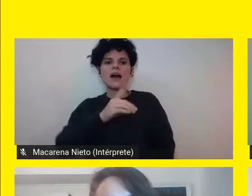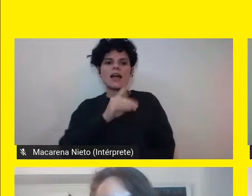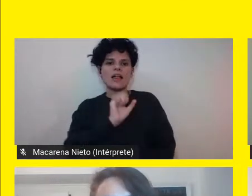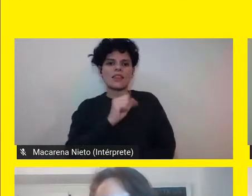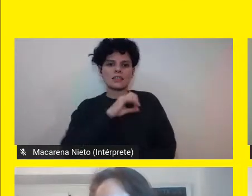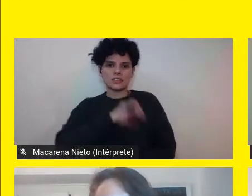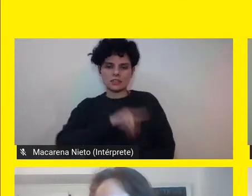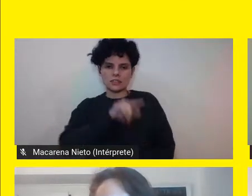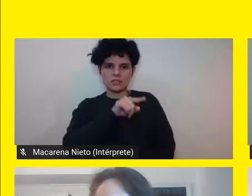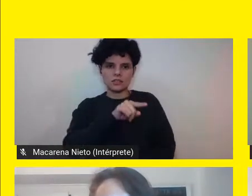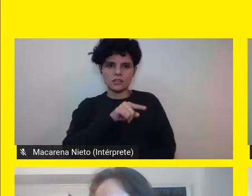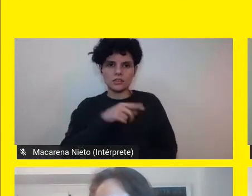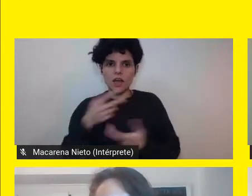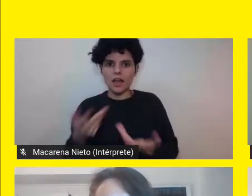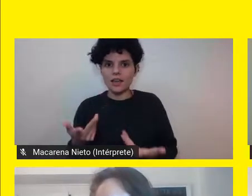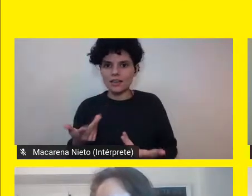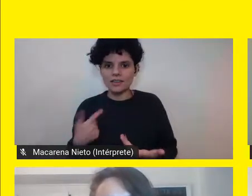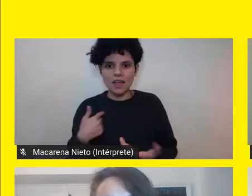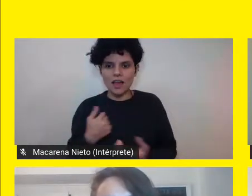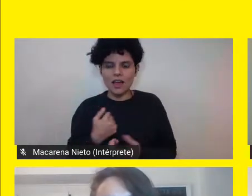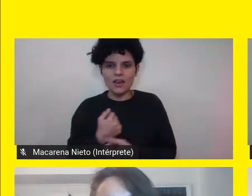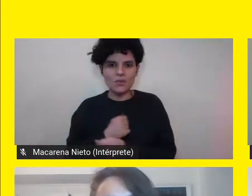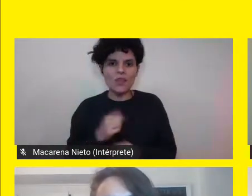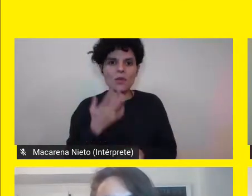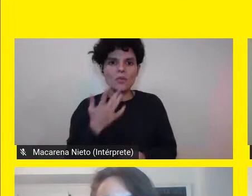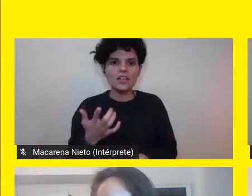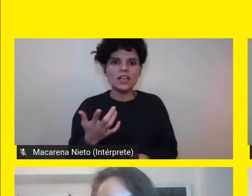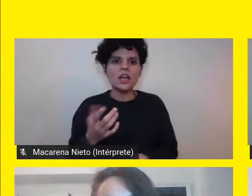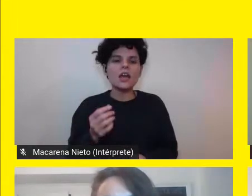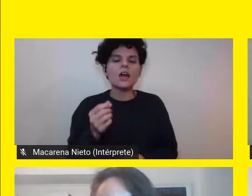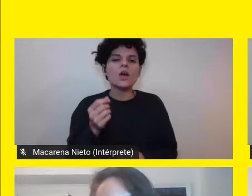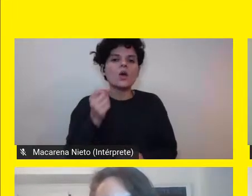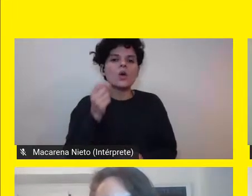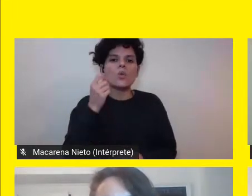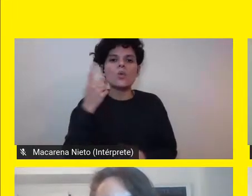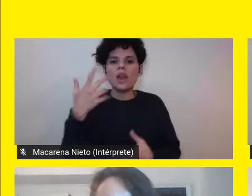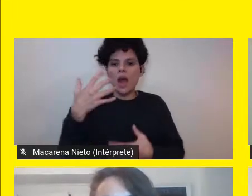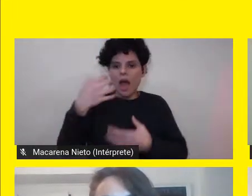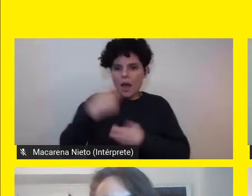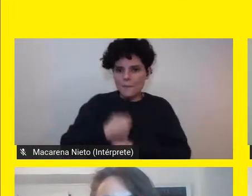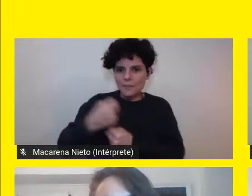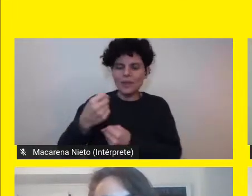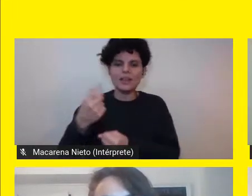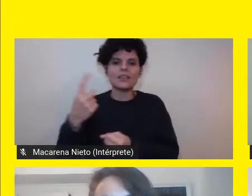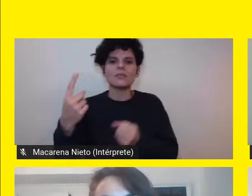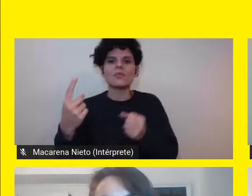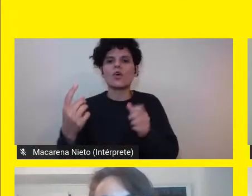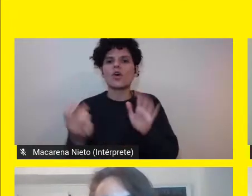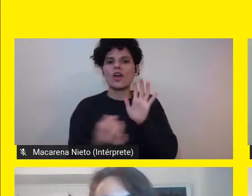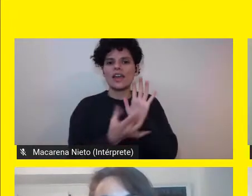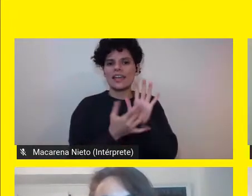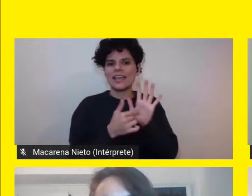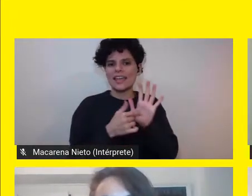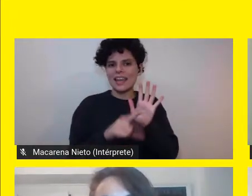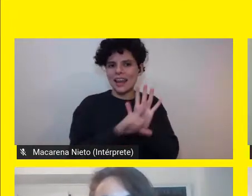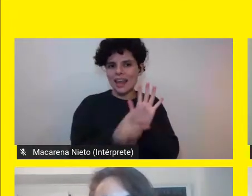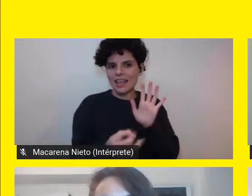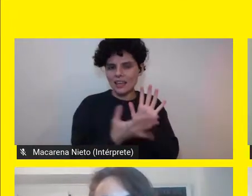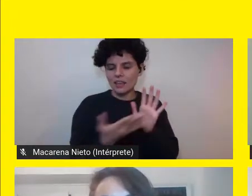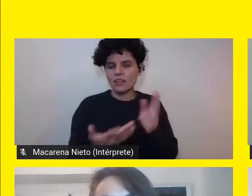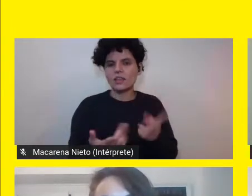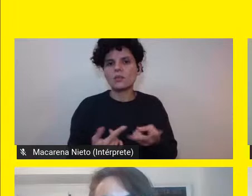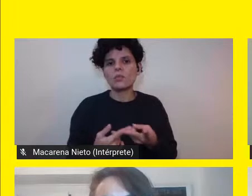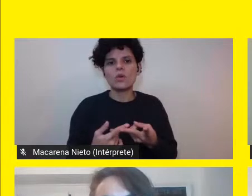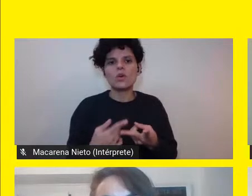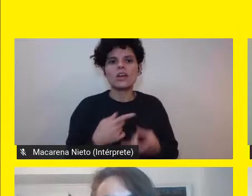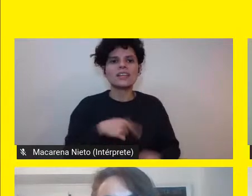ahora yo ya no me puedo, porque ya el tema de los apremios ilegítimos o de las torturas, que se tipificó en Chile